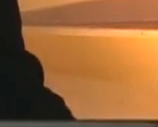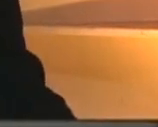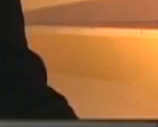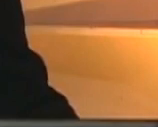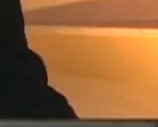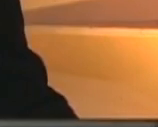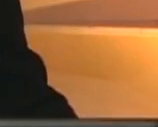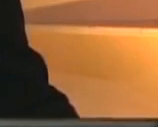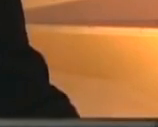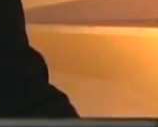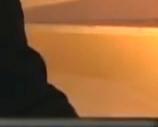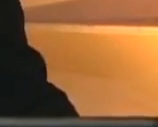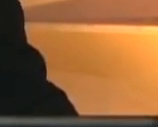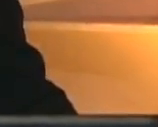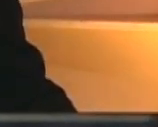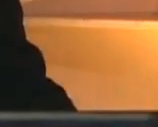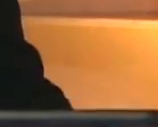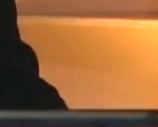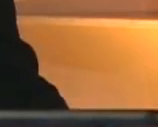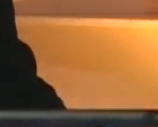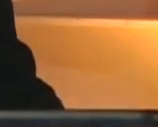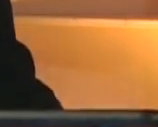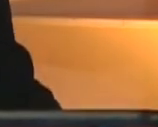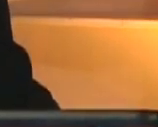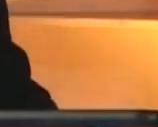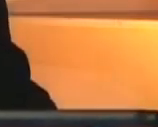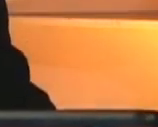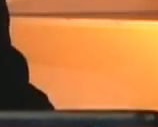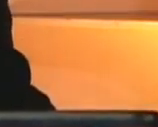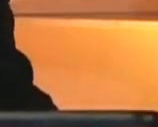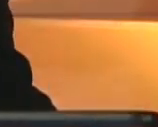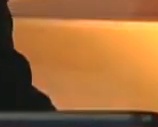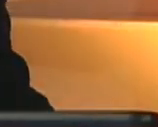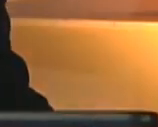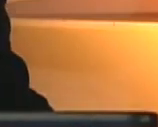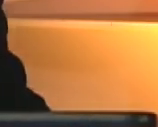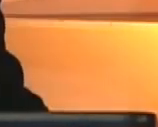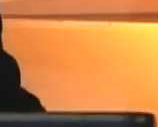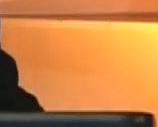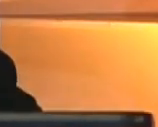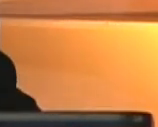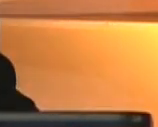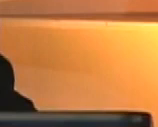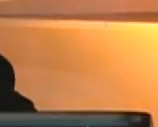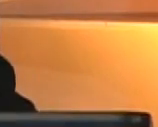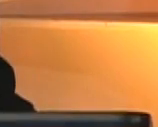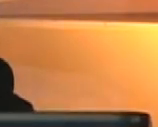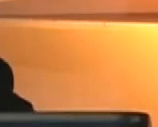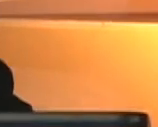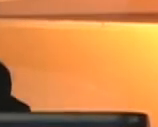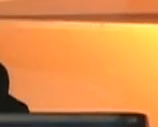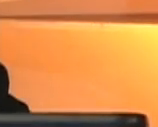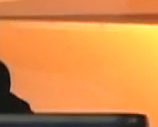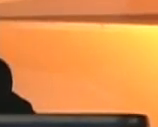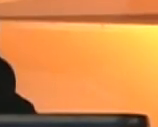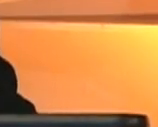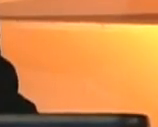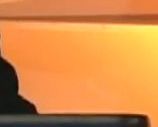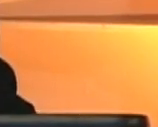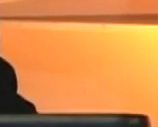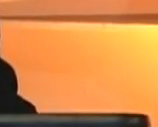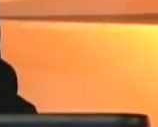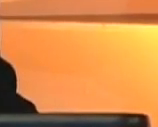mares, han recorrido caminos para venir a Venezuela a manifestar su